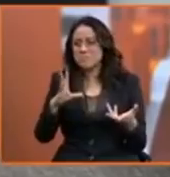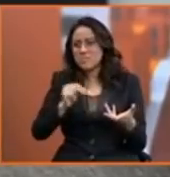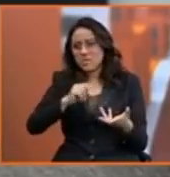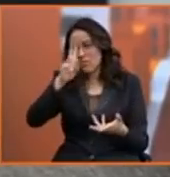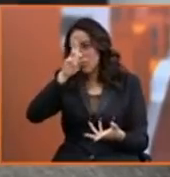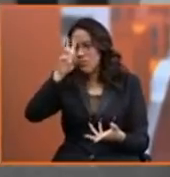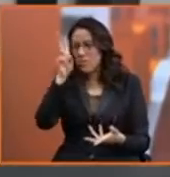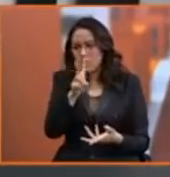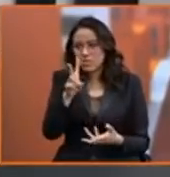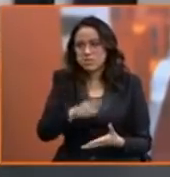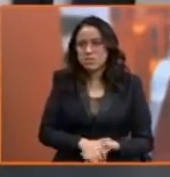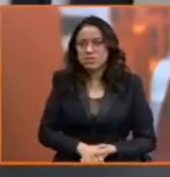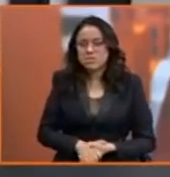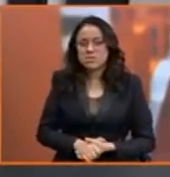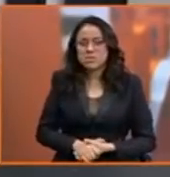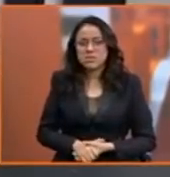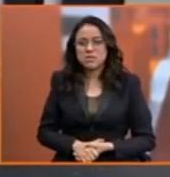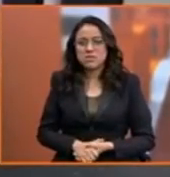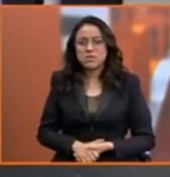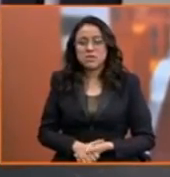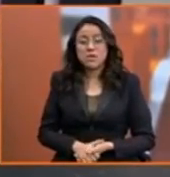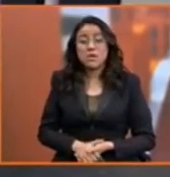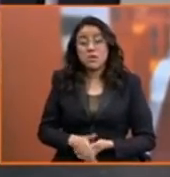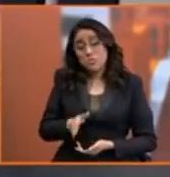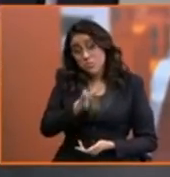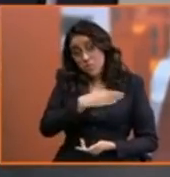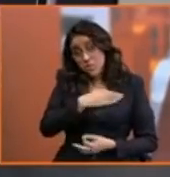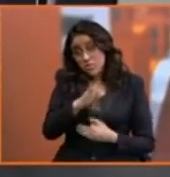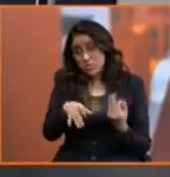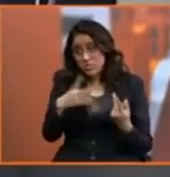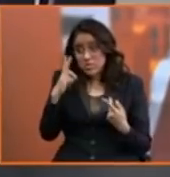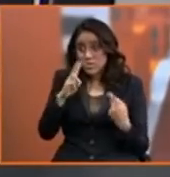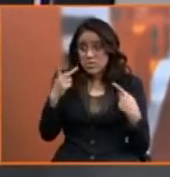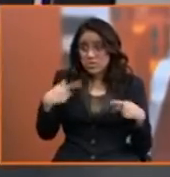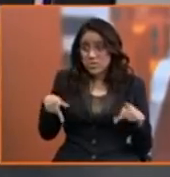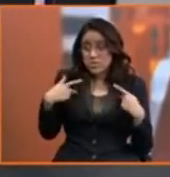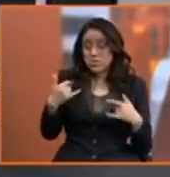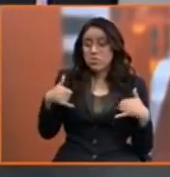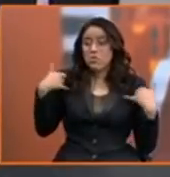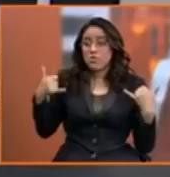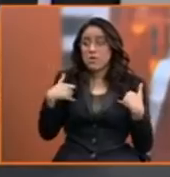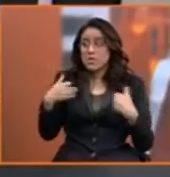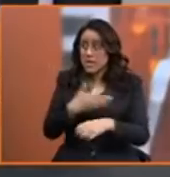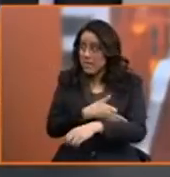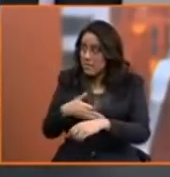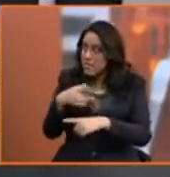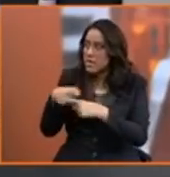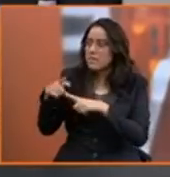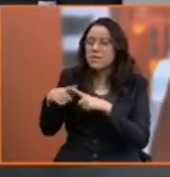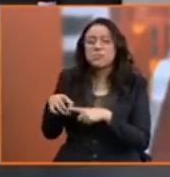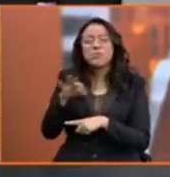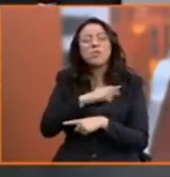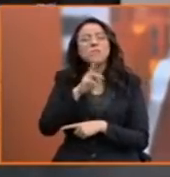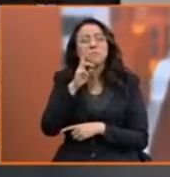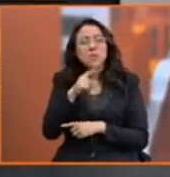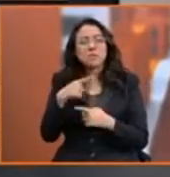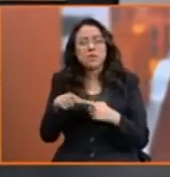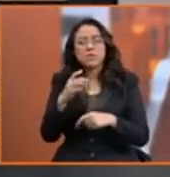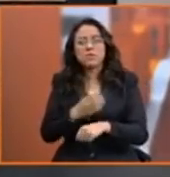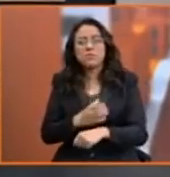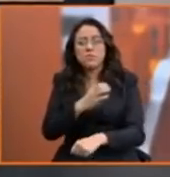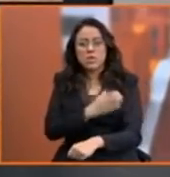violentos, claro, sobre todo, ¿no? Como qué bueno poderle dar esto a la audiencia, pues a los jóvenes, a la familia, es una historia que se va a poder ver en